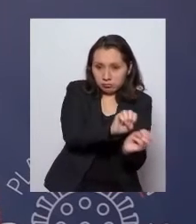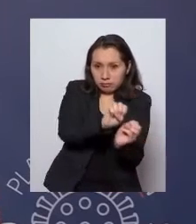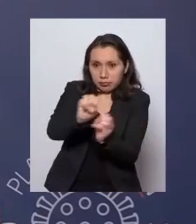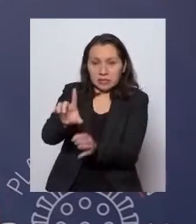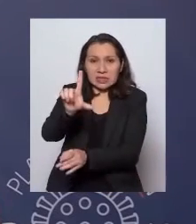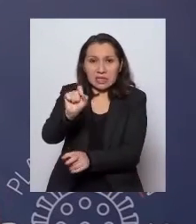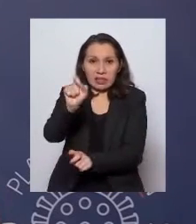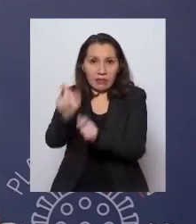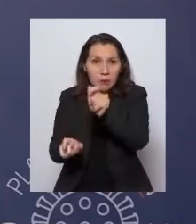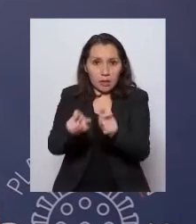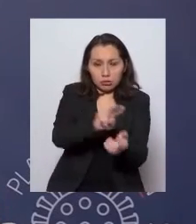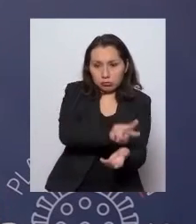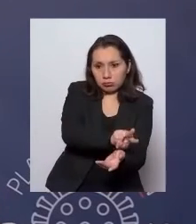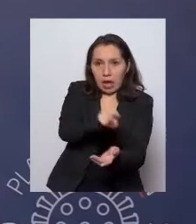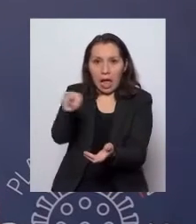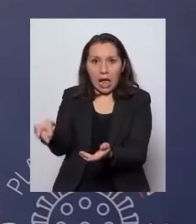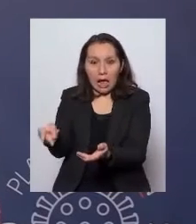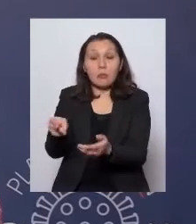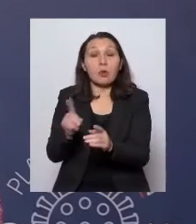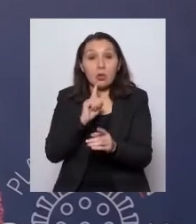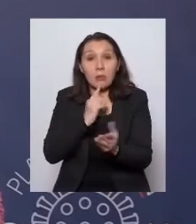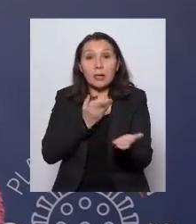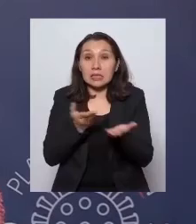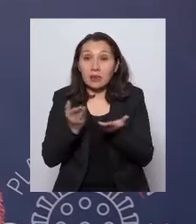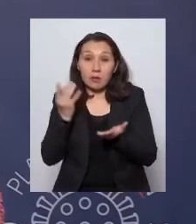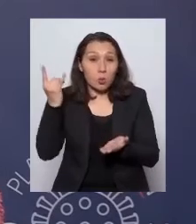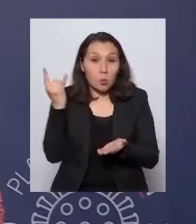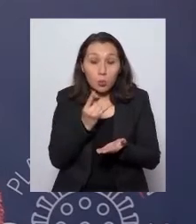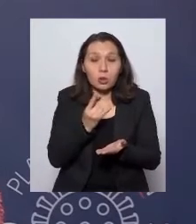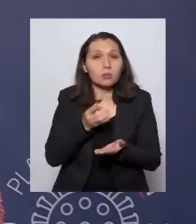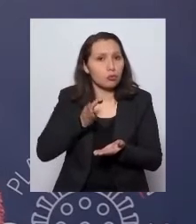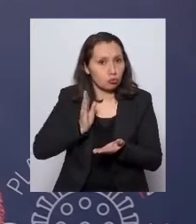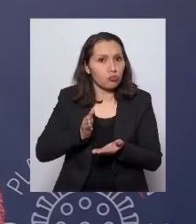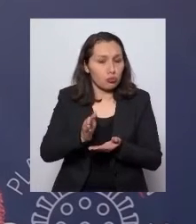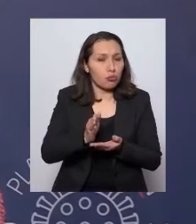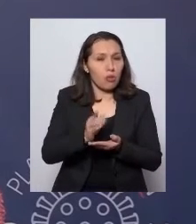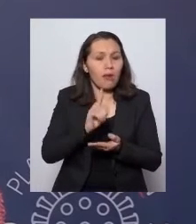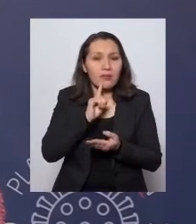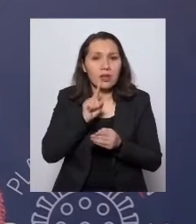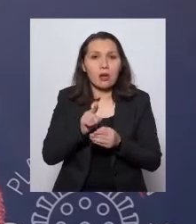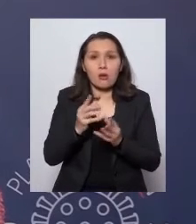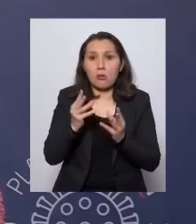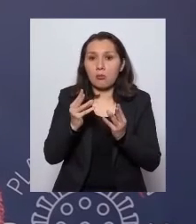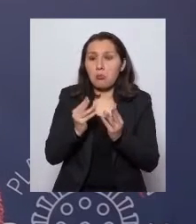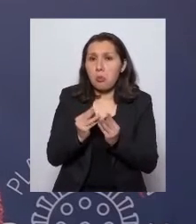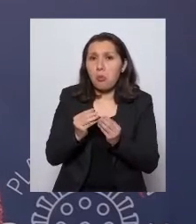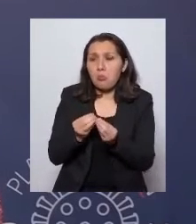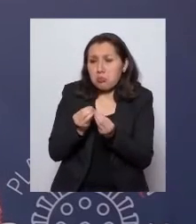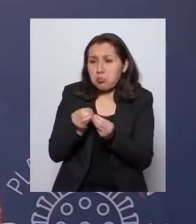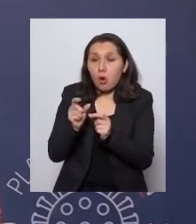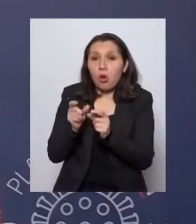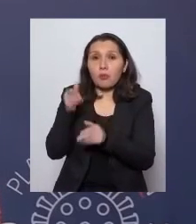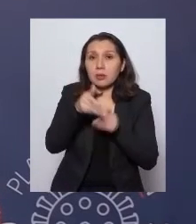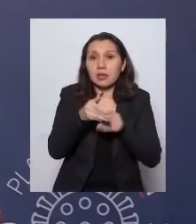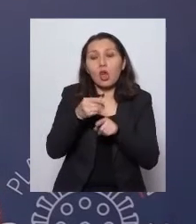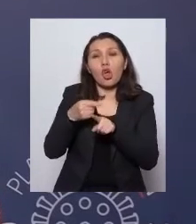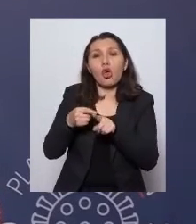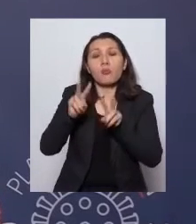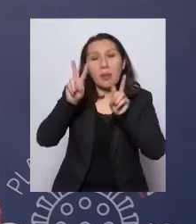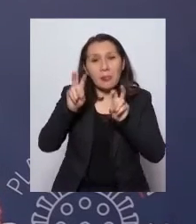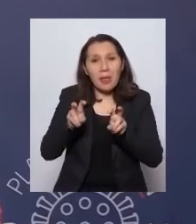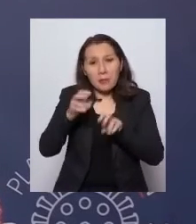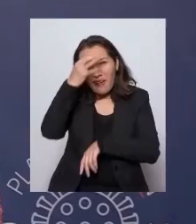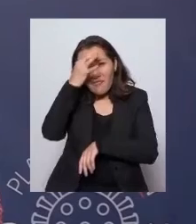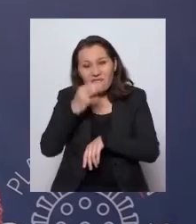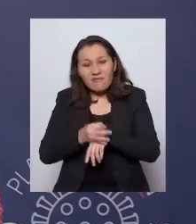paciente en tercer lugar los servicios de urgencias siguen siendo poco presionados por las infecciones propias